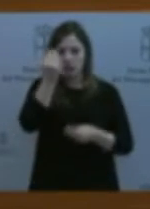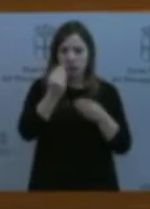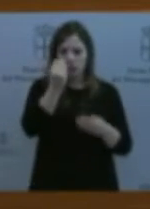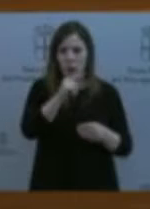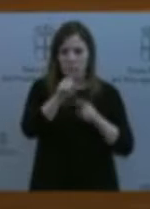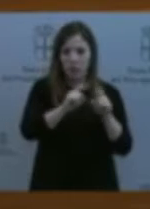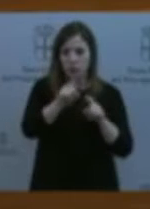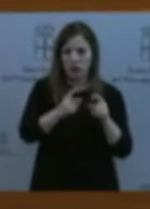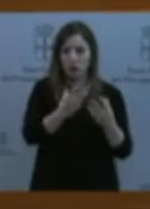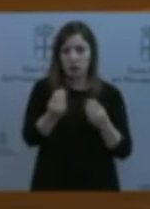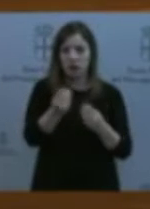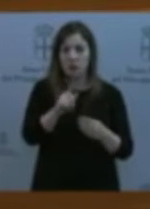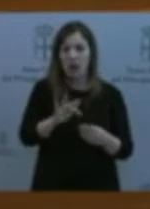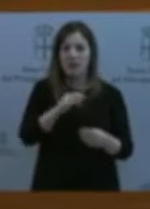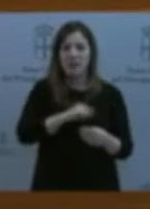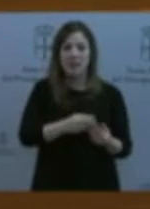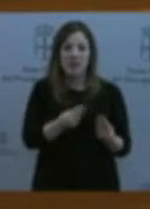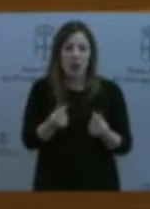sí que se le filtró la información